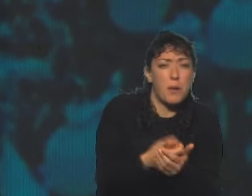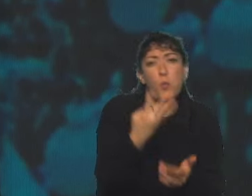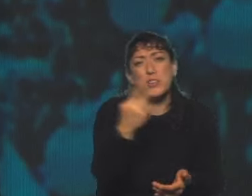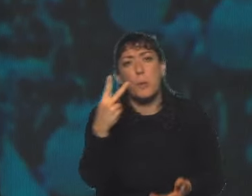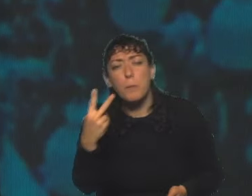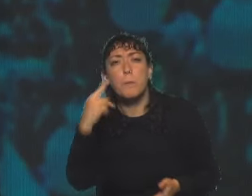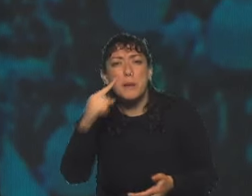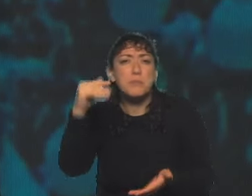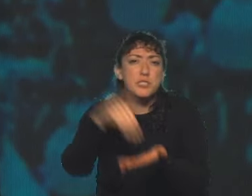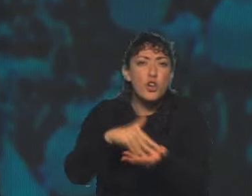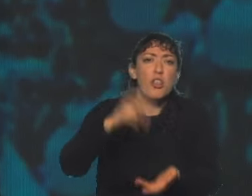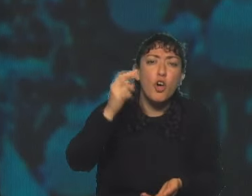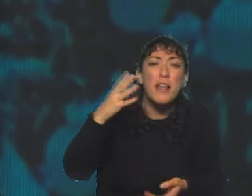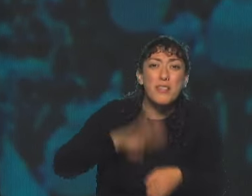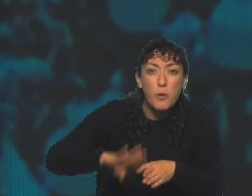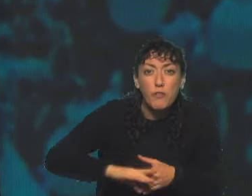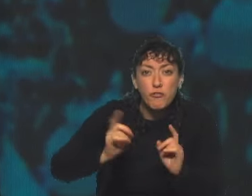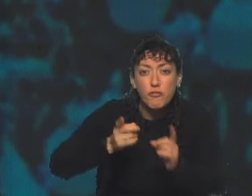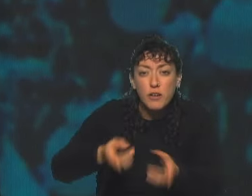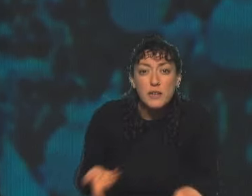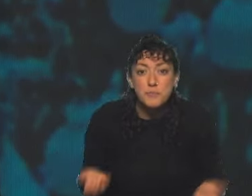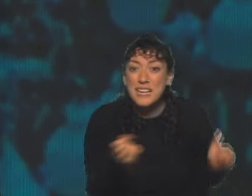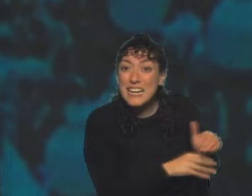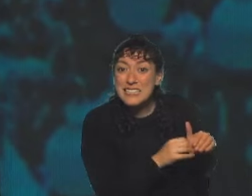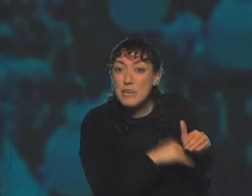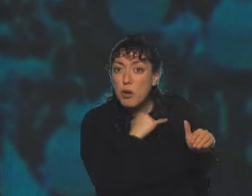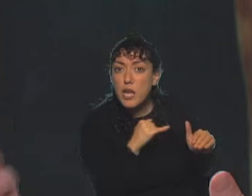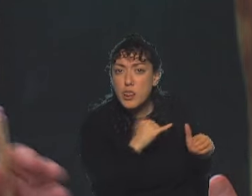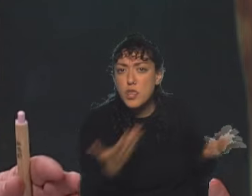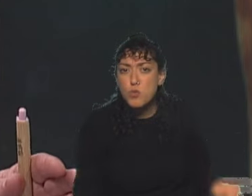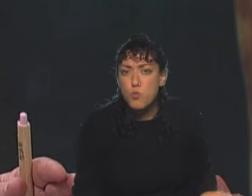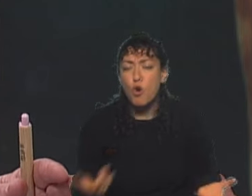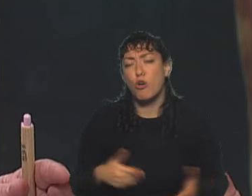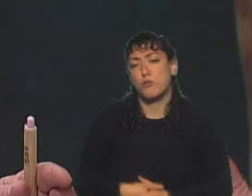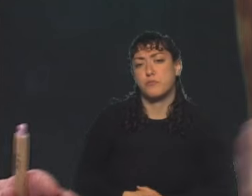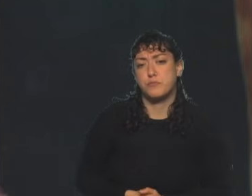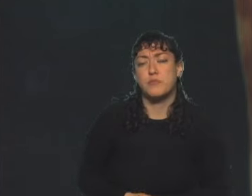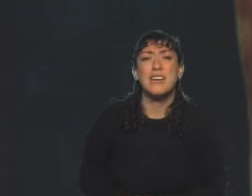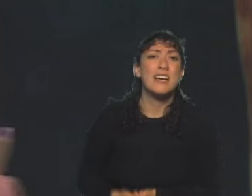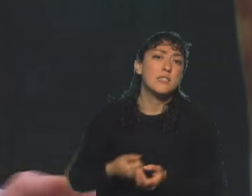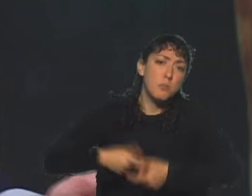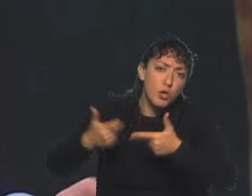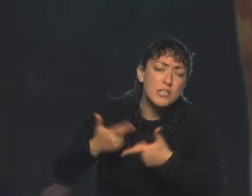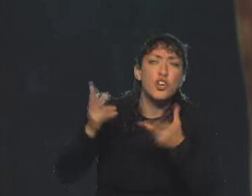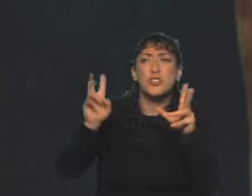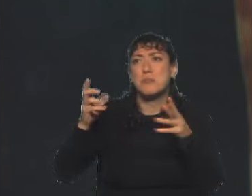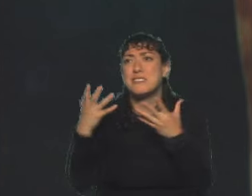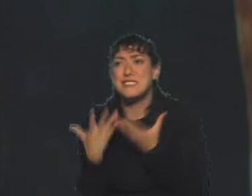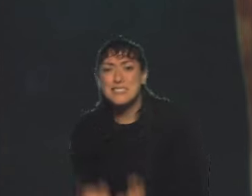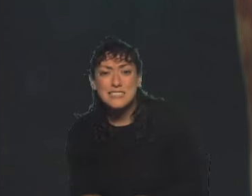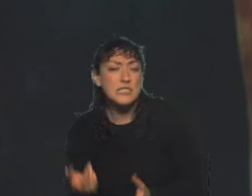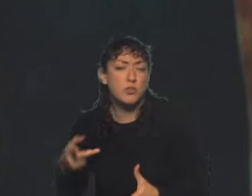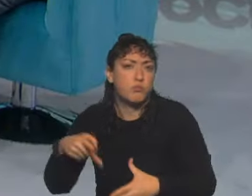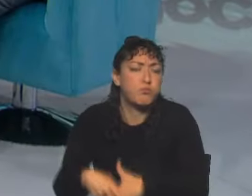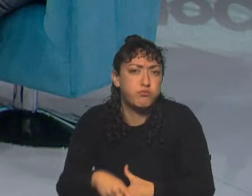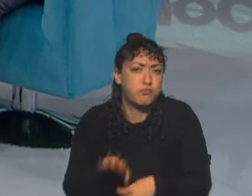de dólares y no tenemos reservas netas negativas. Claro. Sin las exportaciones, con la sequía, todo se quedó a mitad de